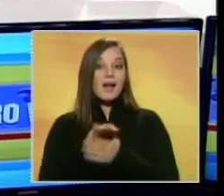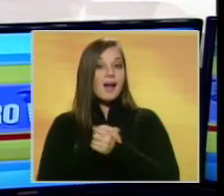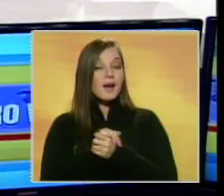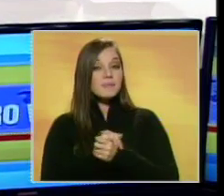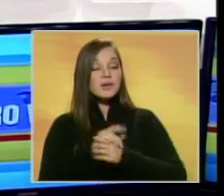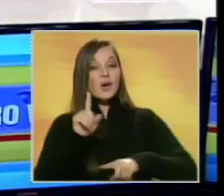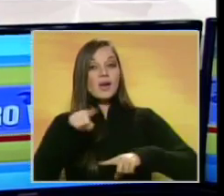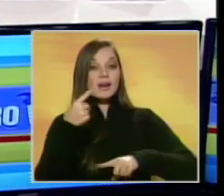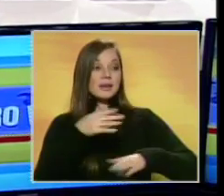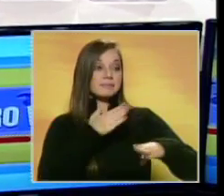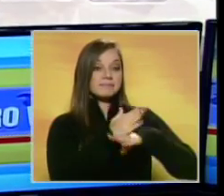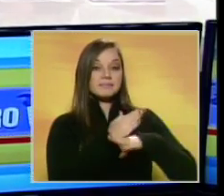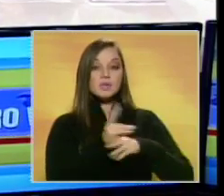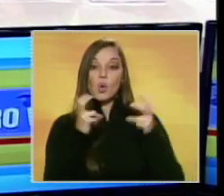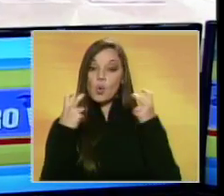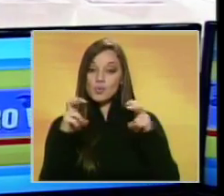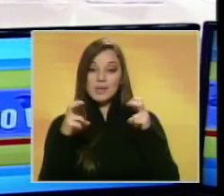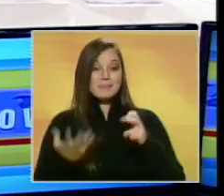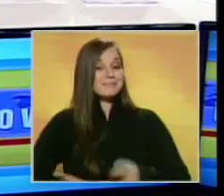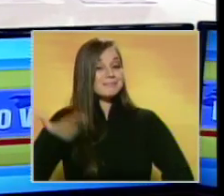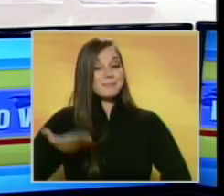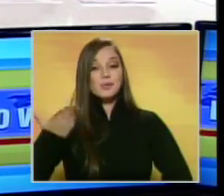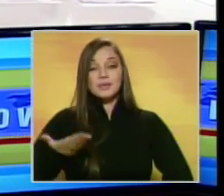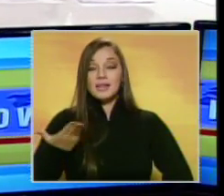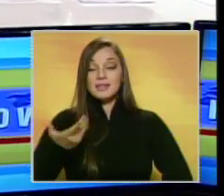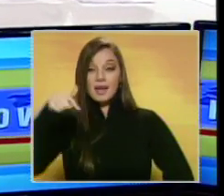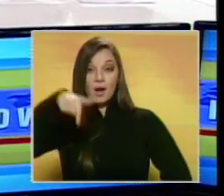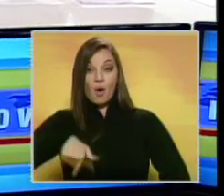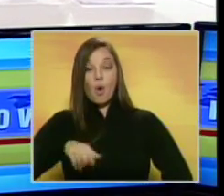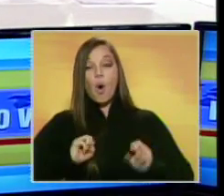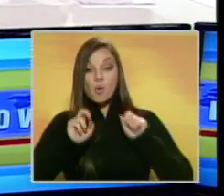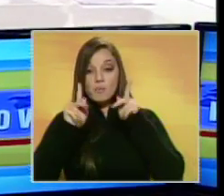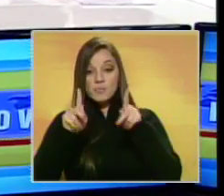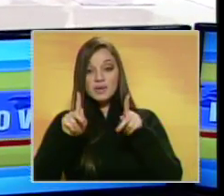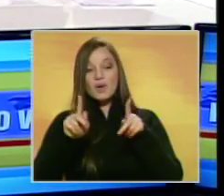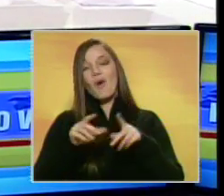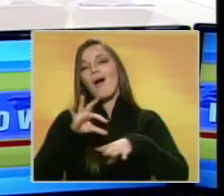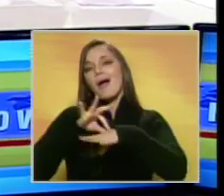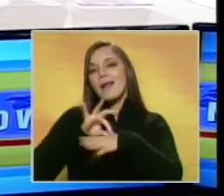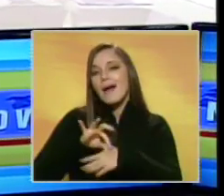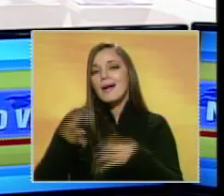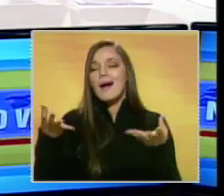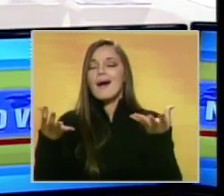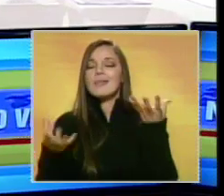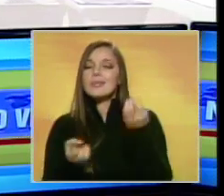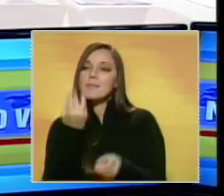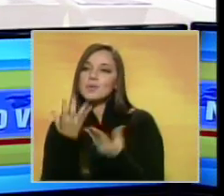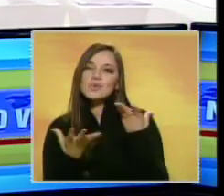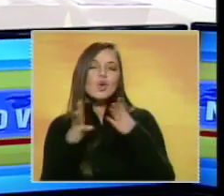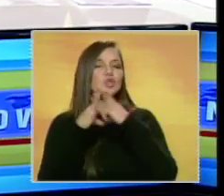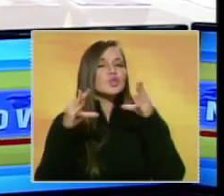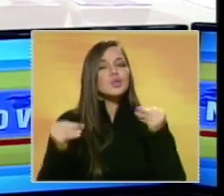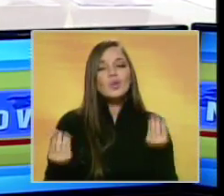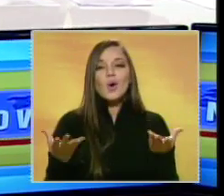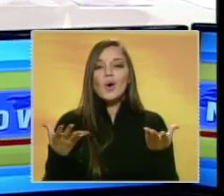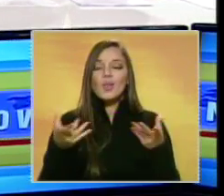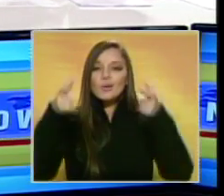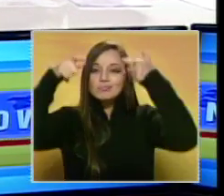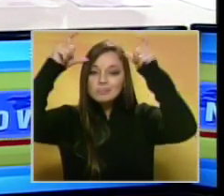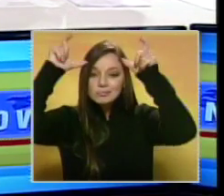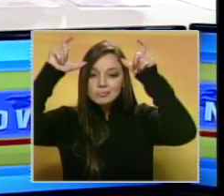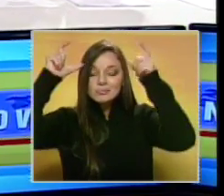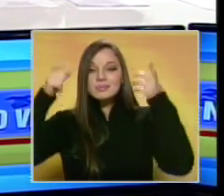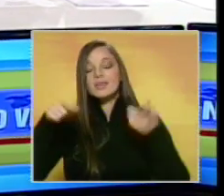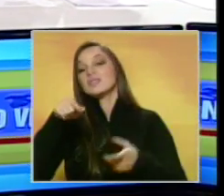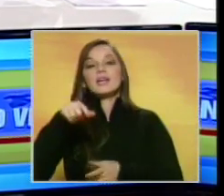próxima parte un tema vital, muy importante hoy en día en la opinión pública, la carne, la producción, todos los derivados de la ganadería,